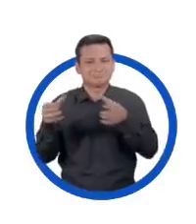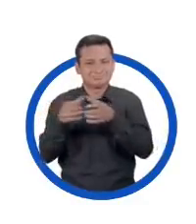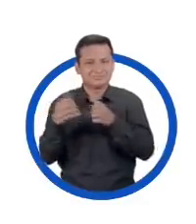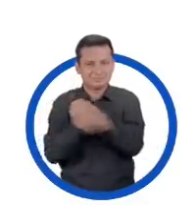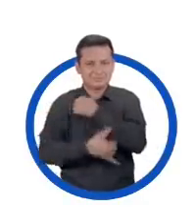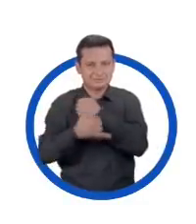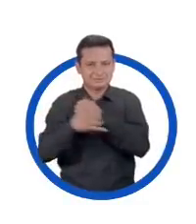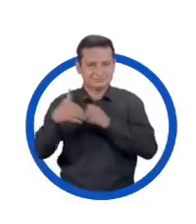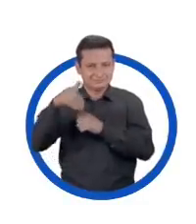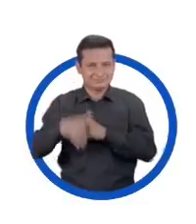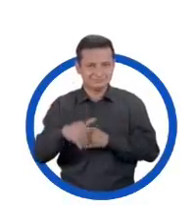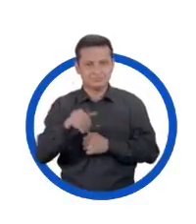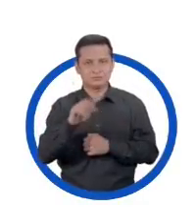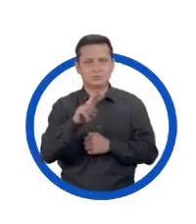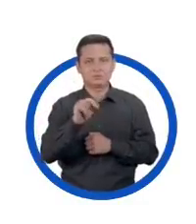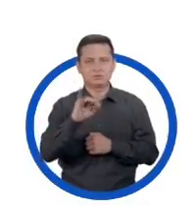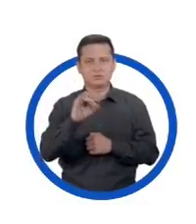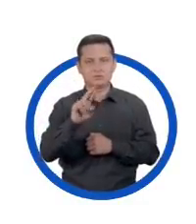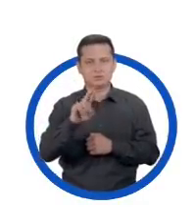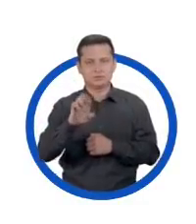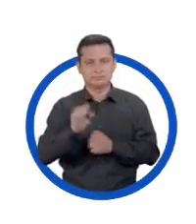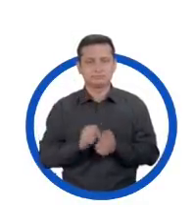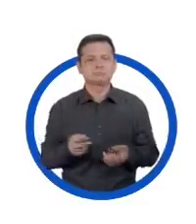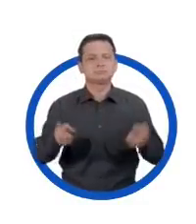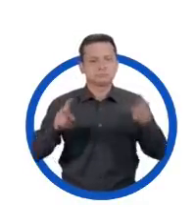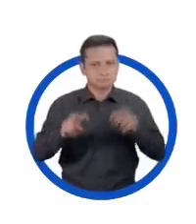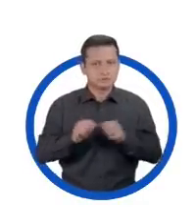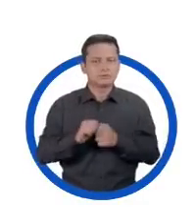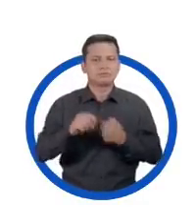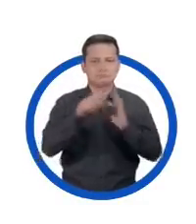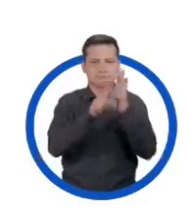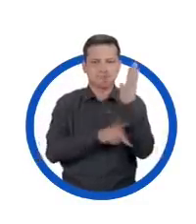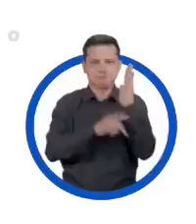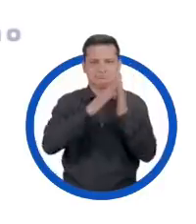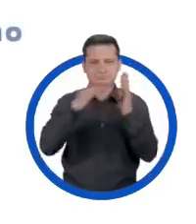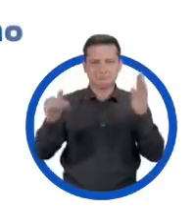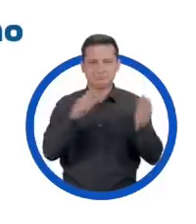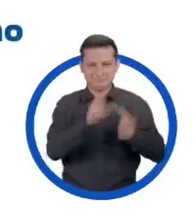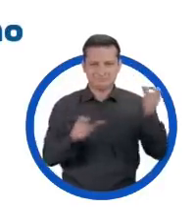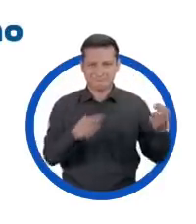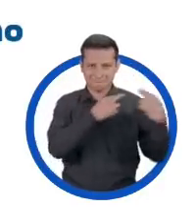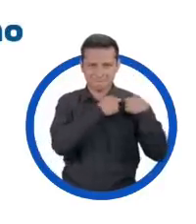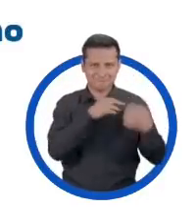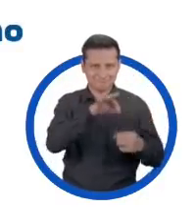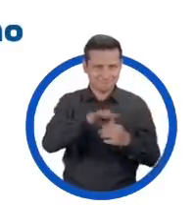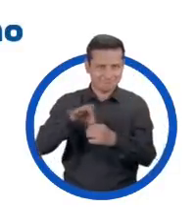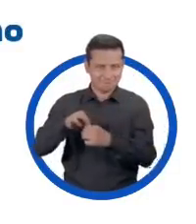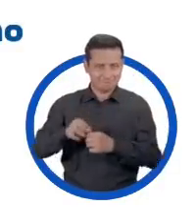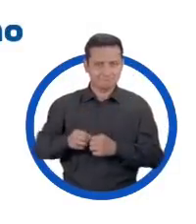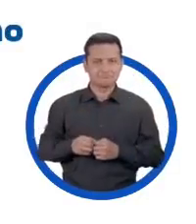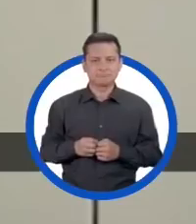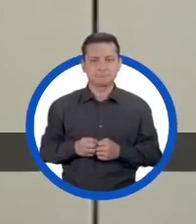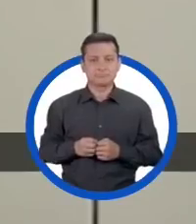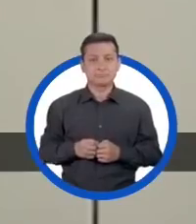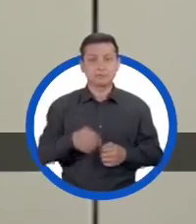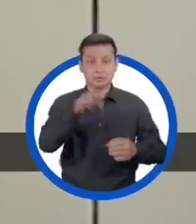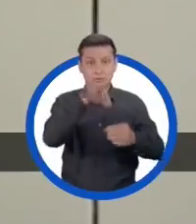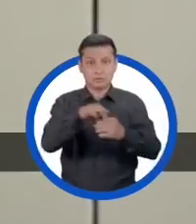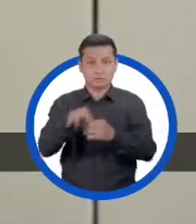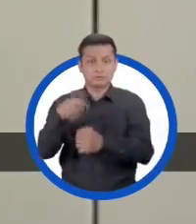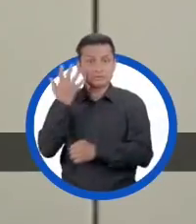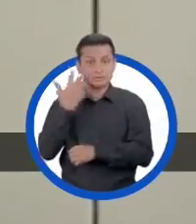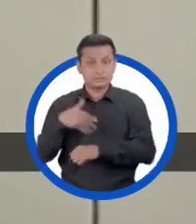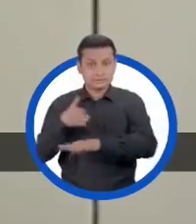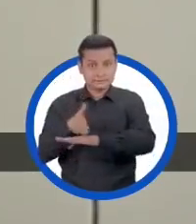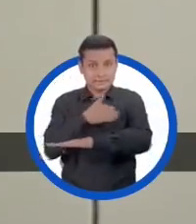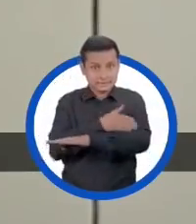Unión Interamericana de Organismos Electorales, UNIORE, y por la misión electoral del Parlamento Andino. Durante los